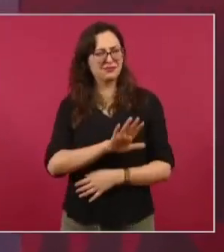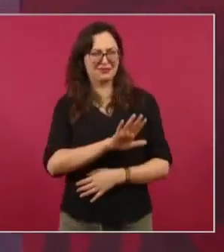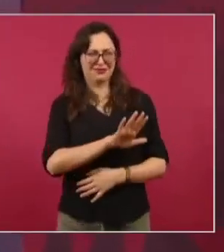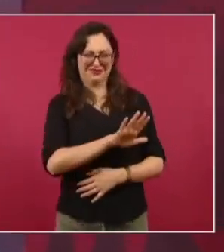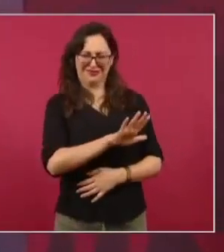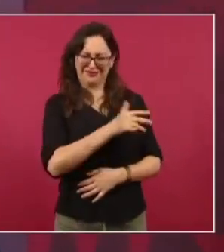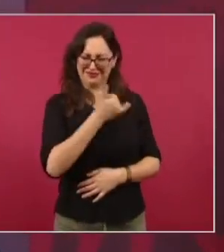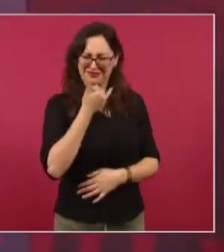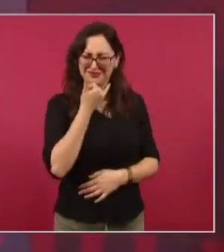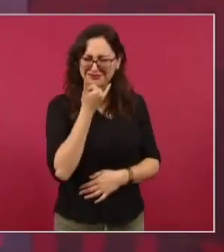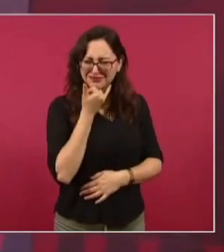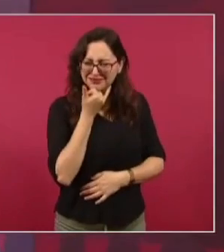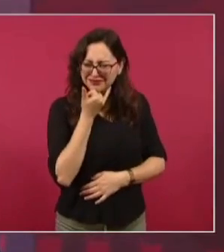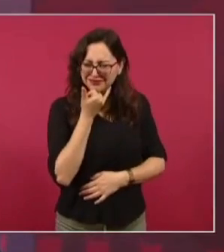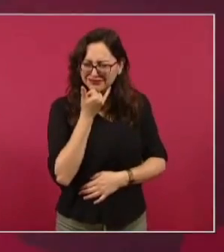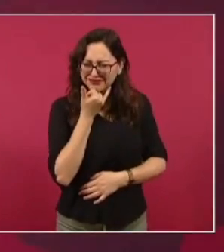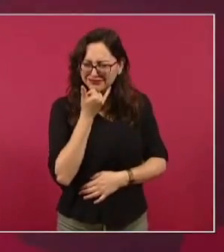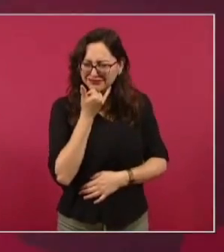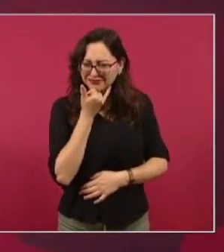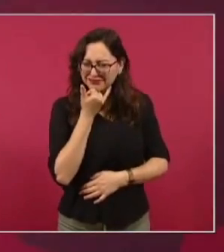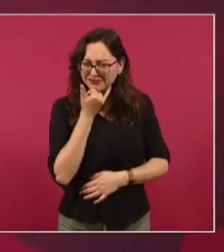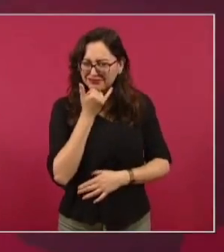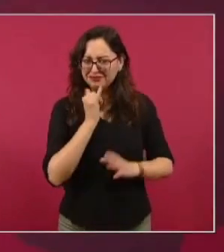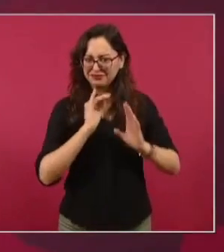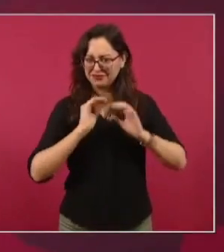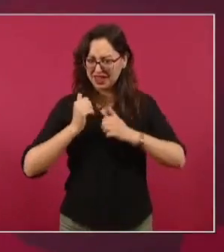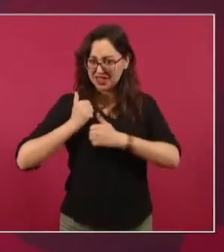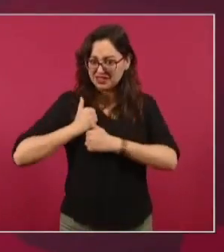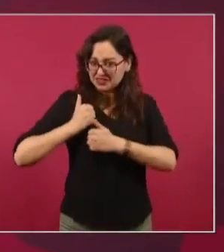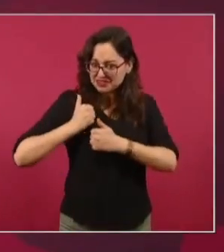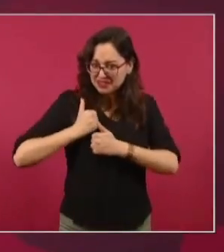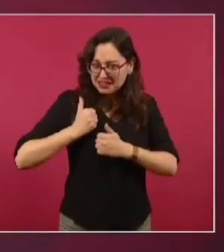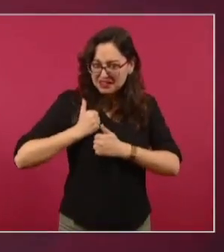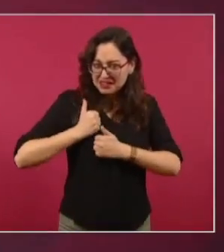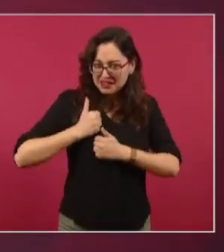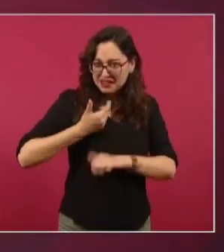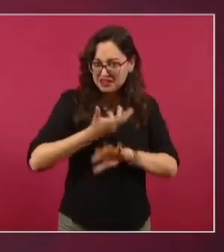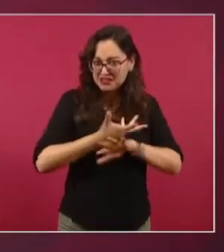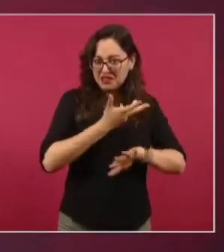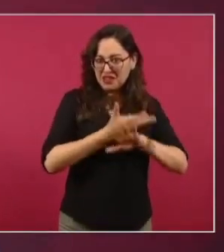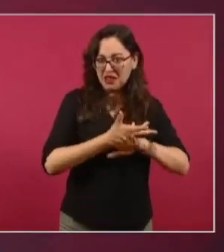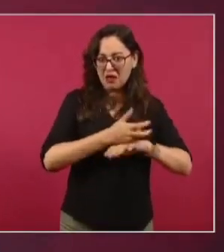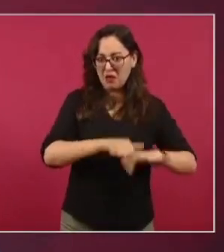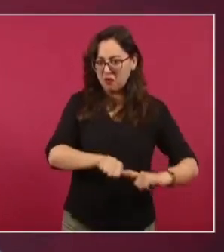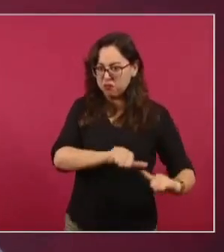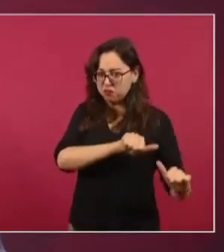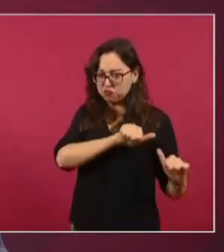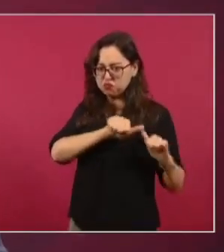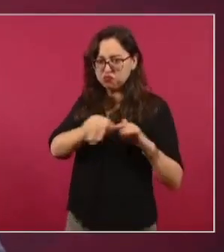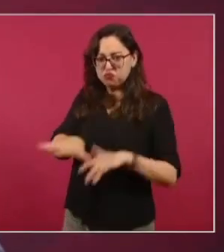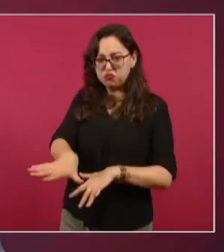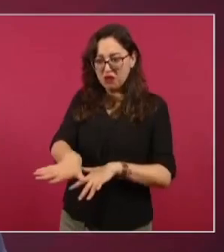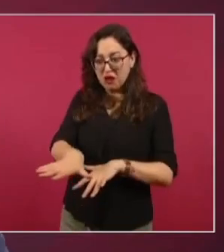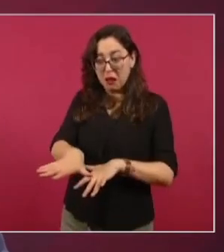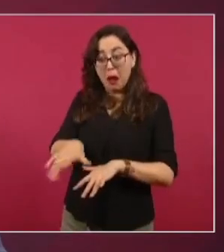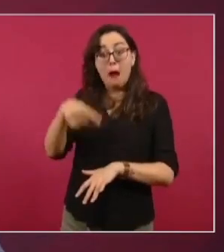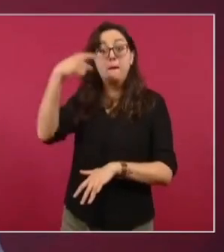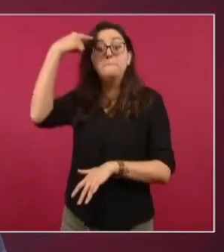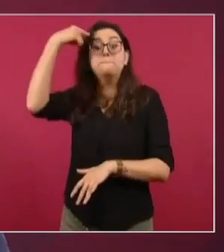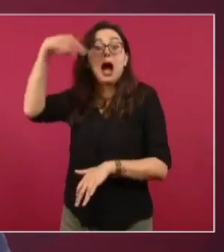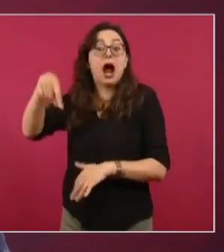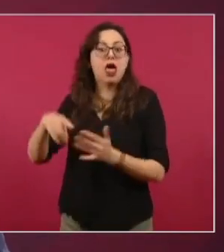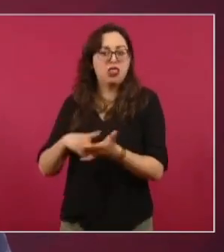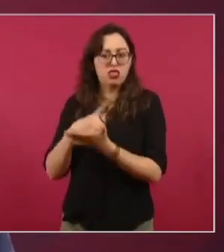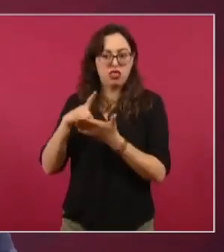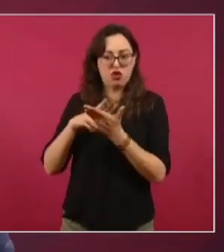el ejército estadounidense para combatir a los narcos mexicanos y